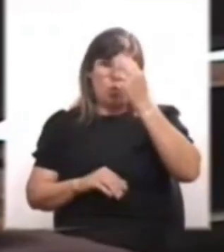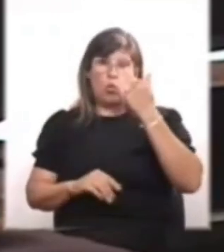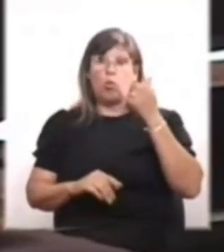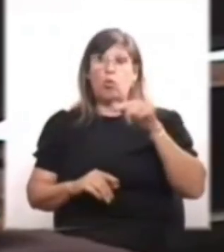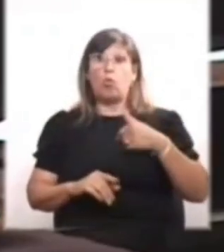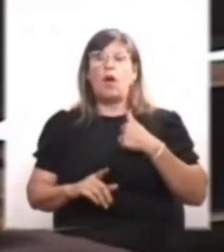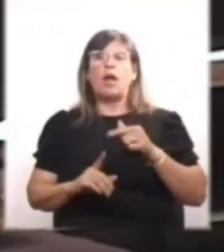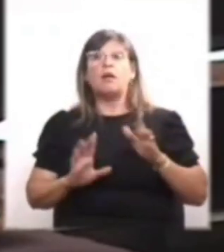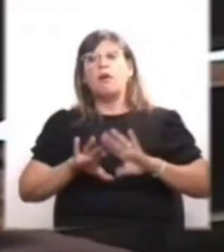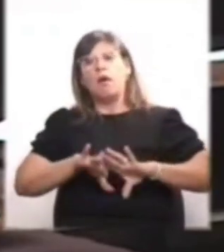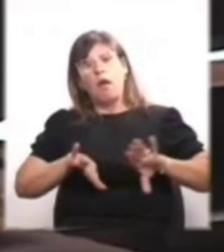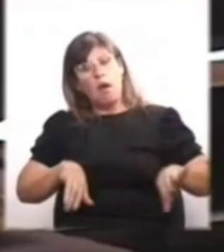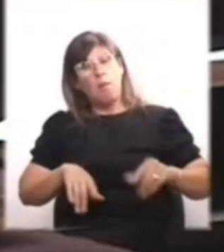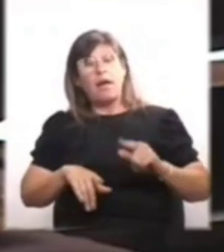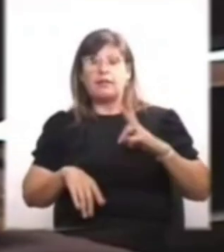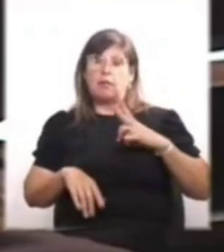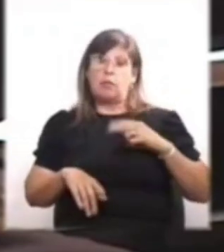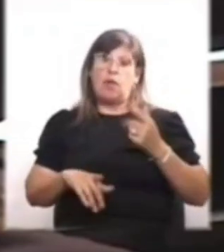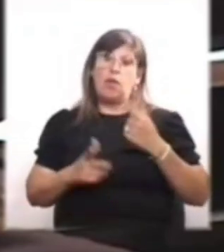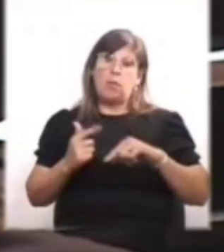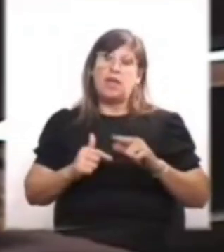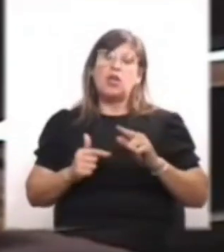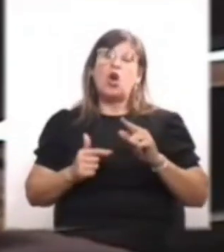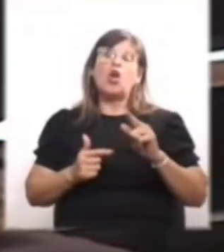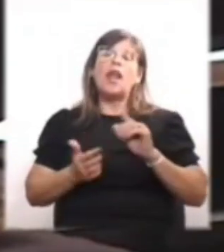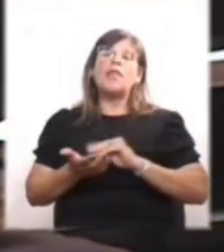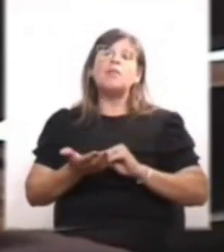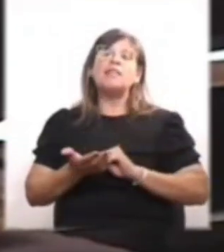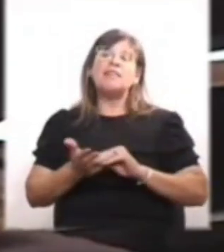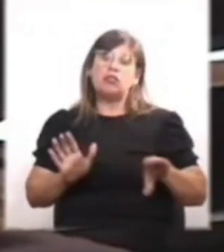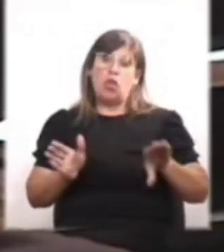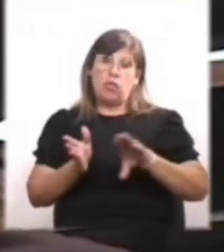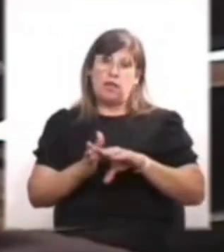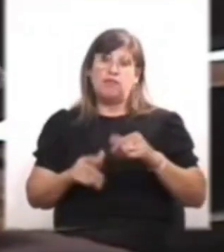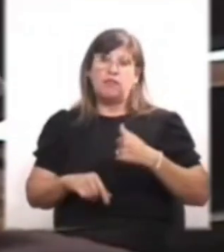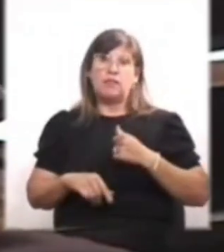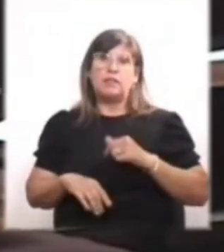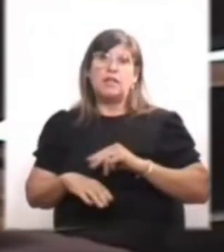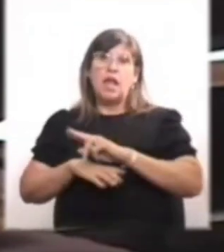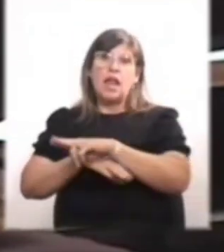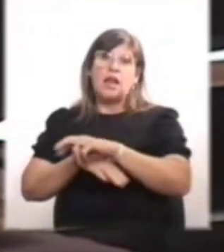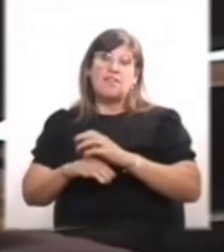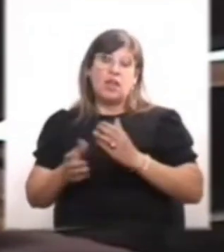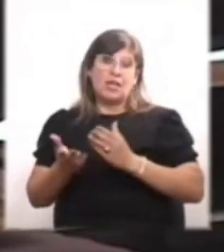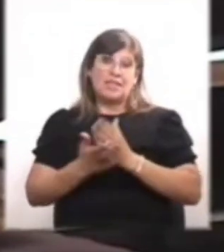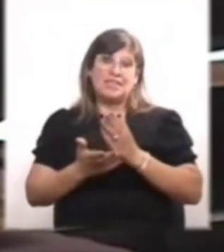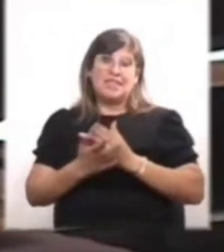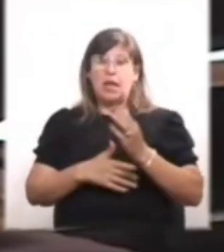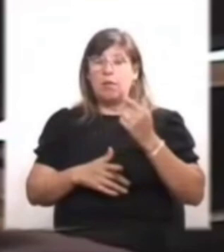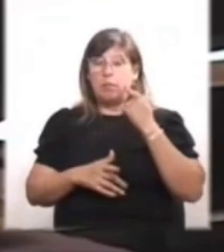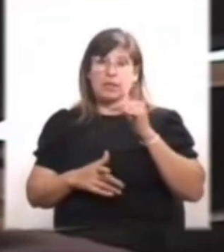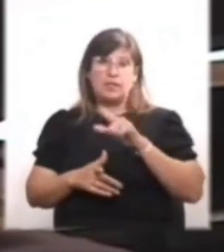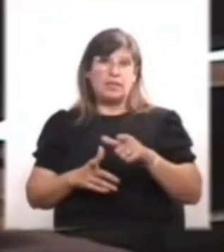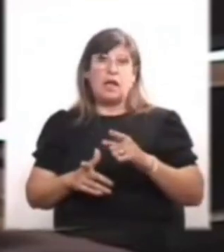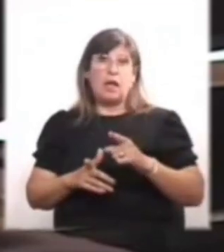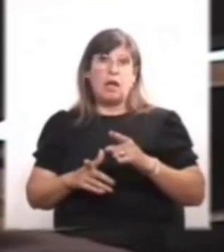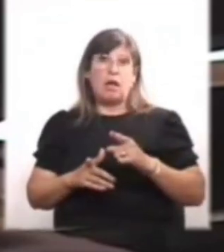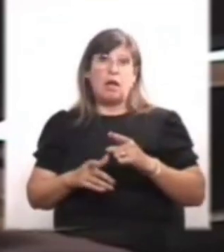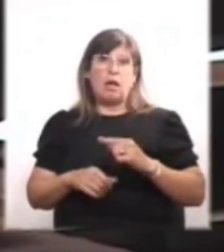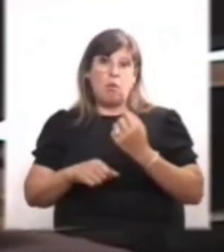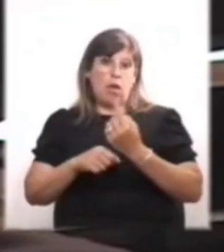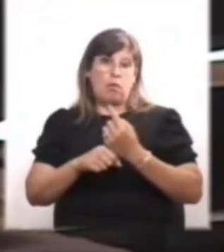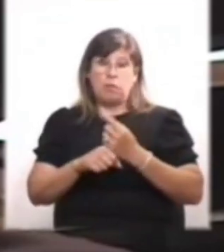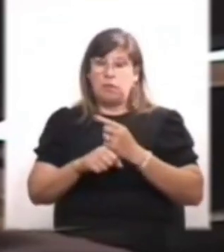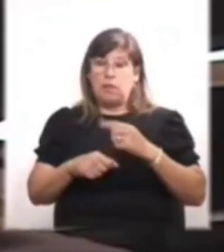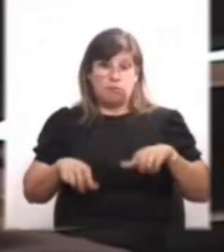independientemente de los privados, pero la administración del puerto. La fiscalía, que siempre está en la boca en primer plano, incluso yo